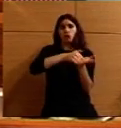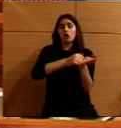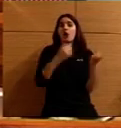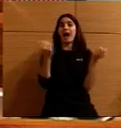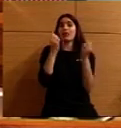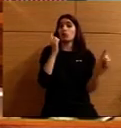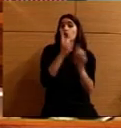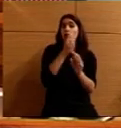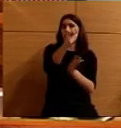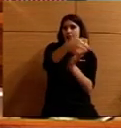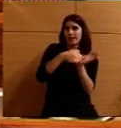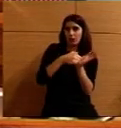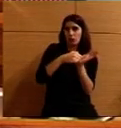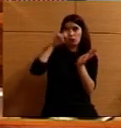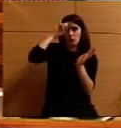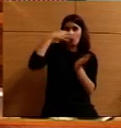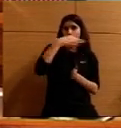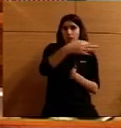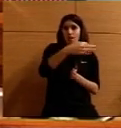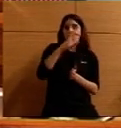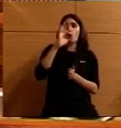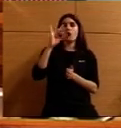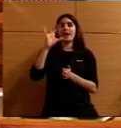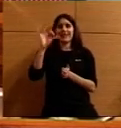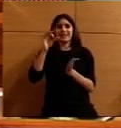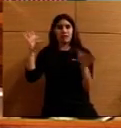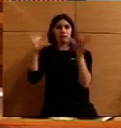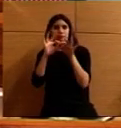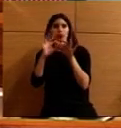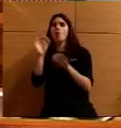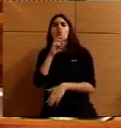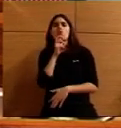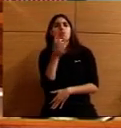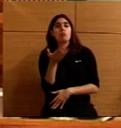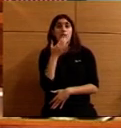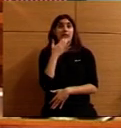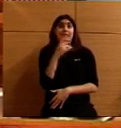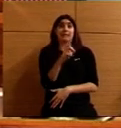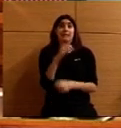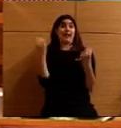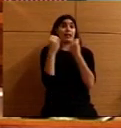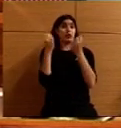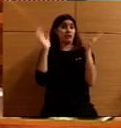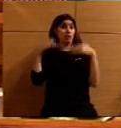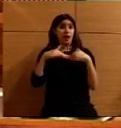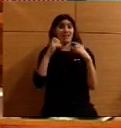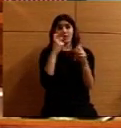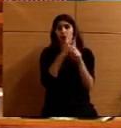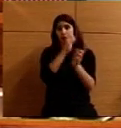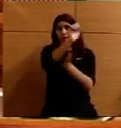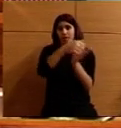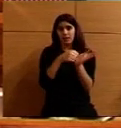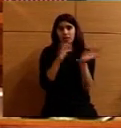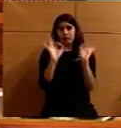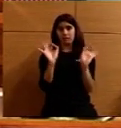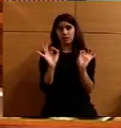accions contra el despoblament i alineades en els ODS. I això és la nostra pregunta. Perquè si no són accions contra... Si